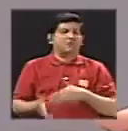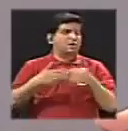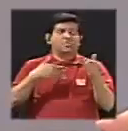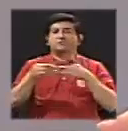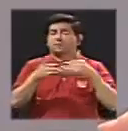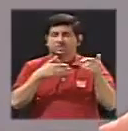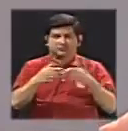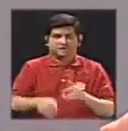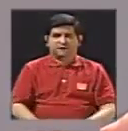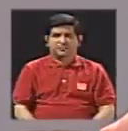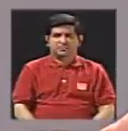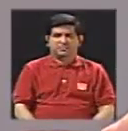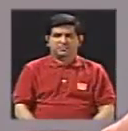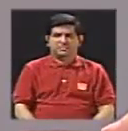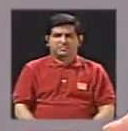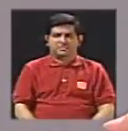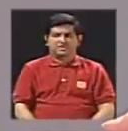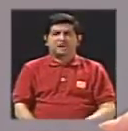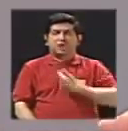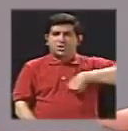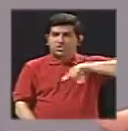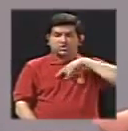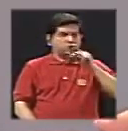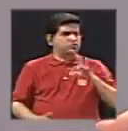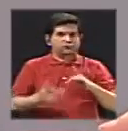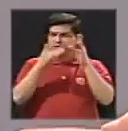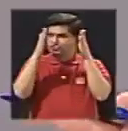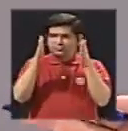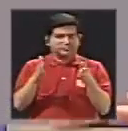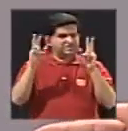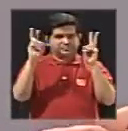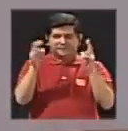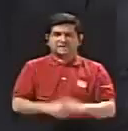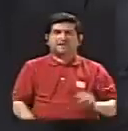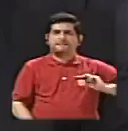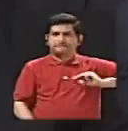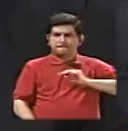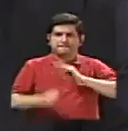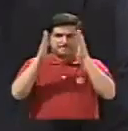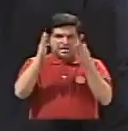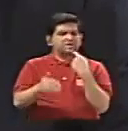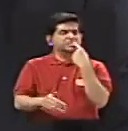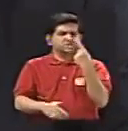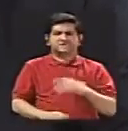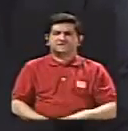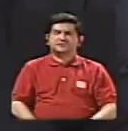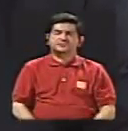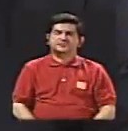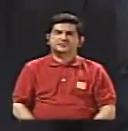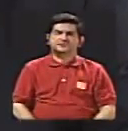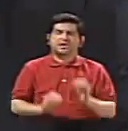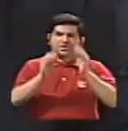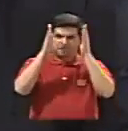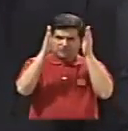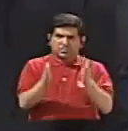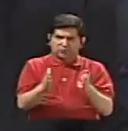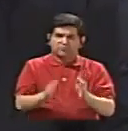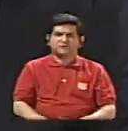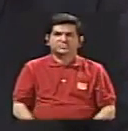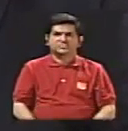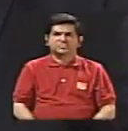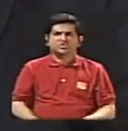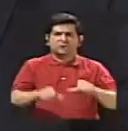manera, mírese como se mire, nosotros no somos expertos en esto. Uh-huh. El ministro ha insinuado que los maestros y el